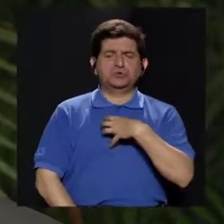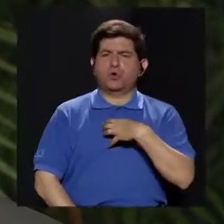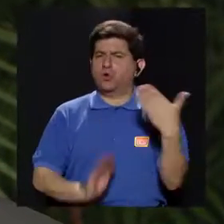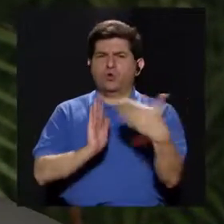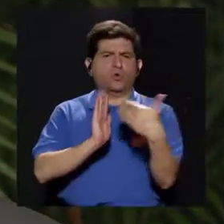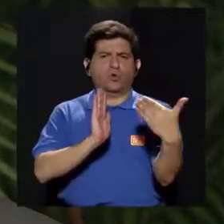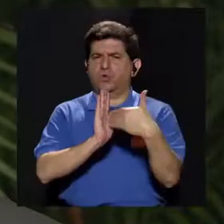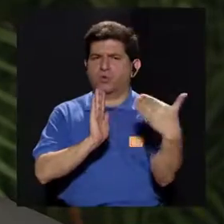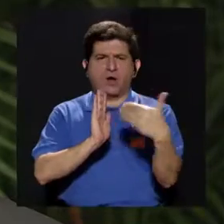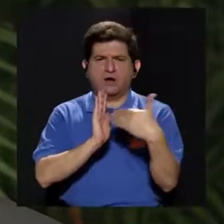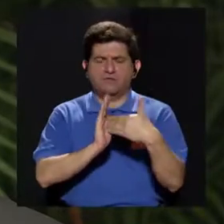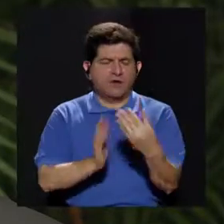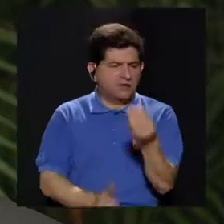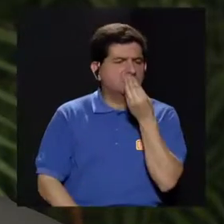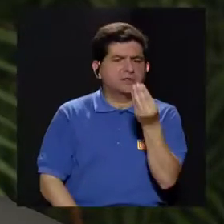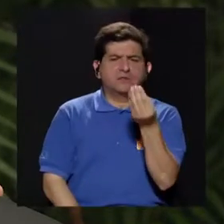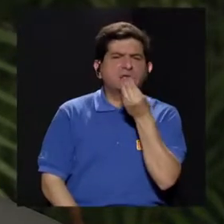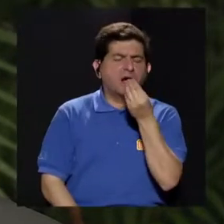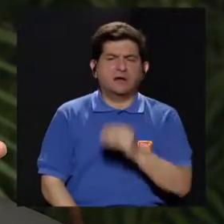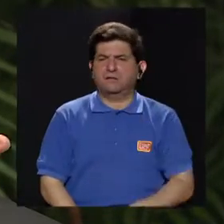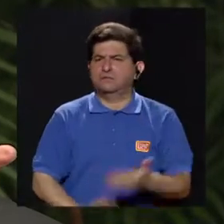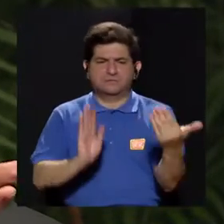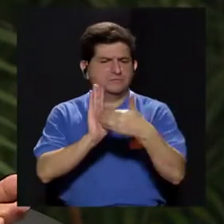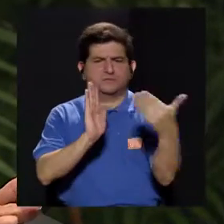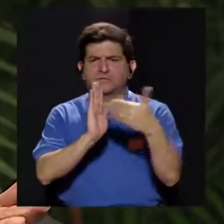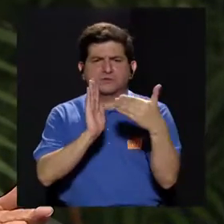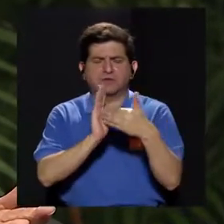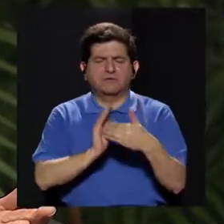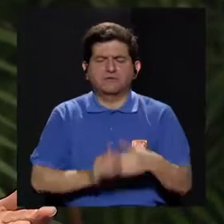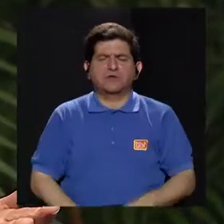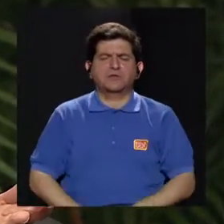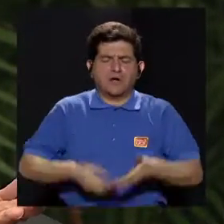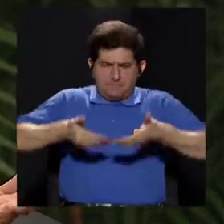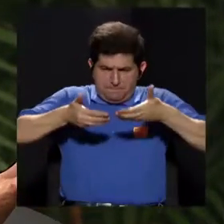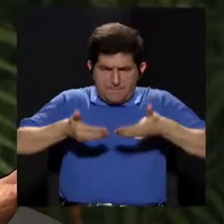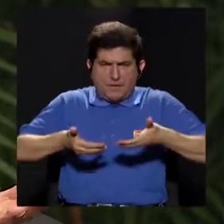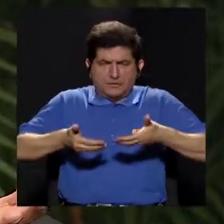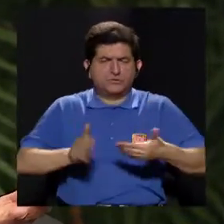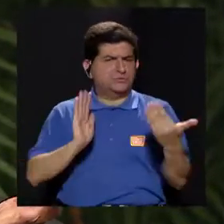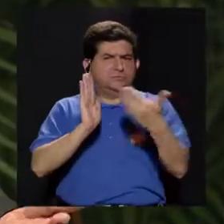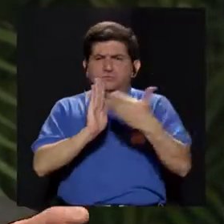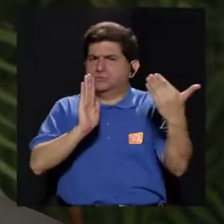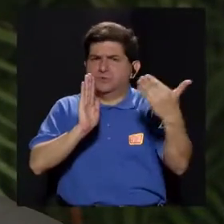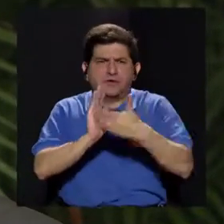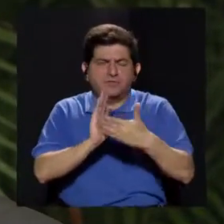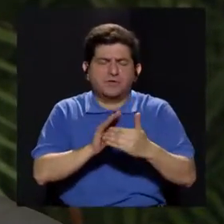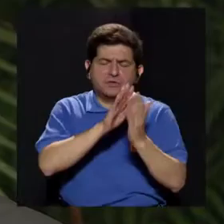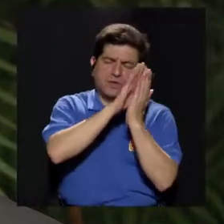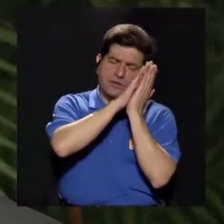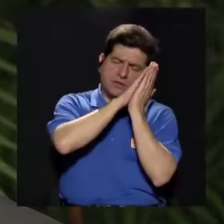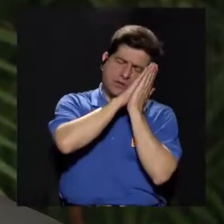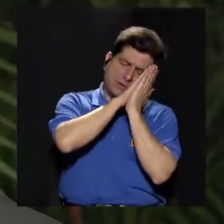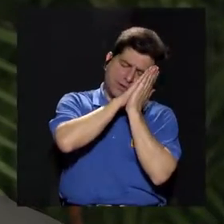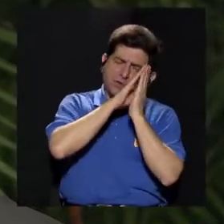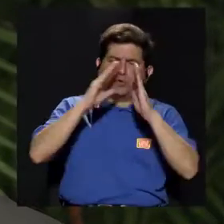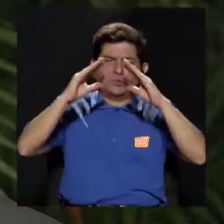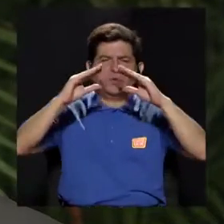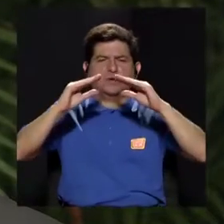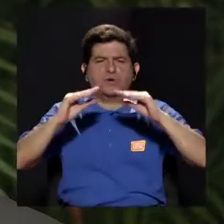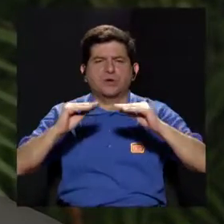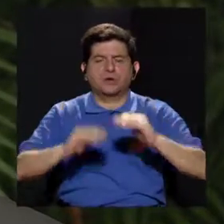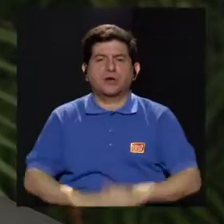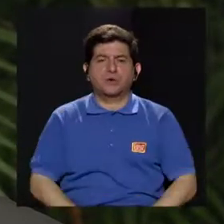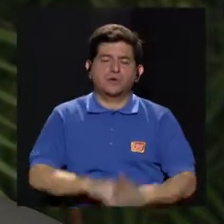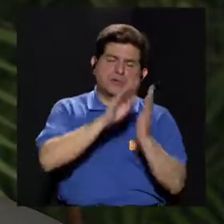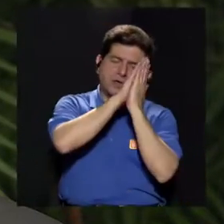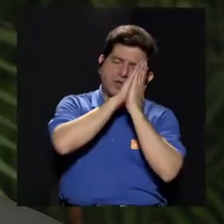sin que se afecte su alimentación, sin que se afecte su peso, sin que se afecte cómo duerme en la noche,